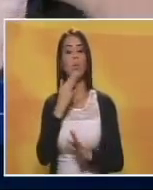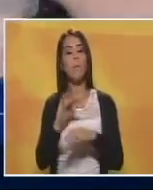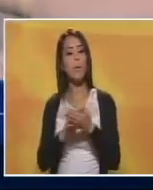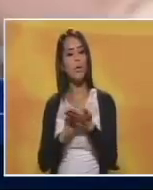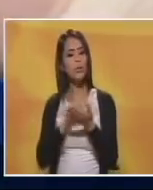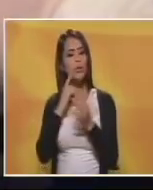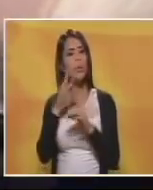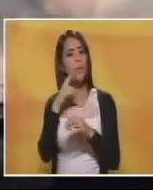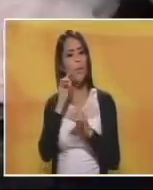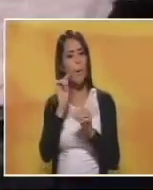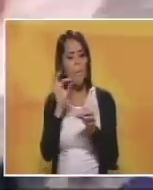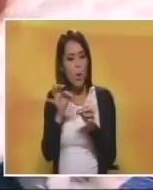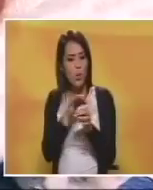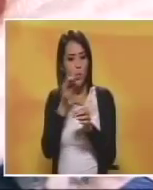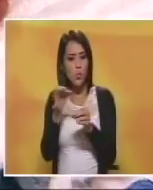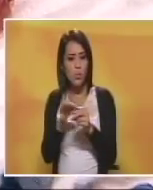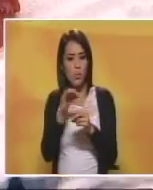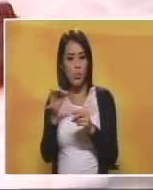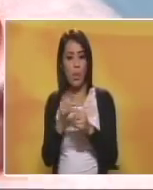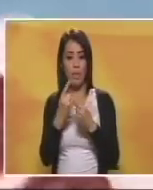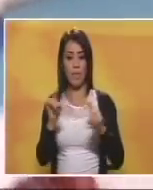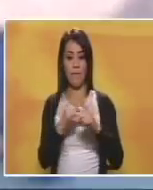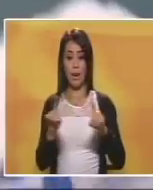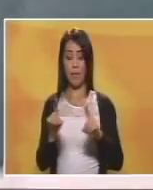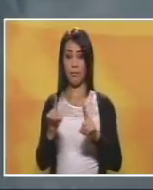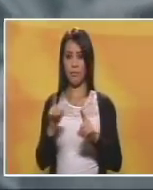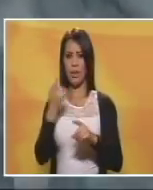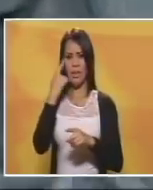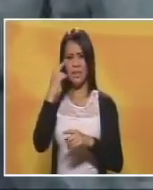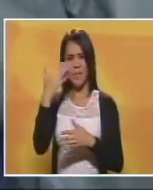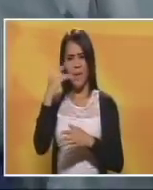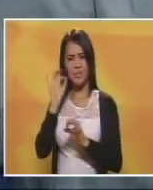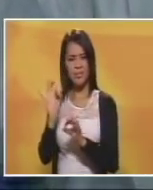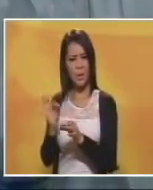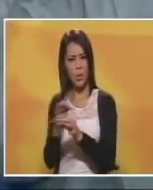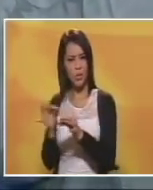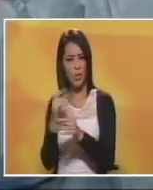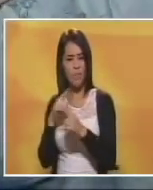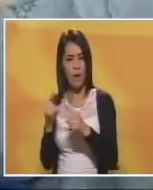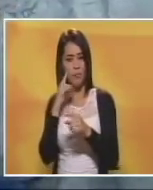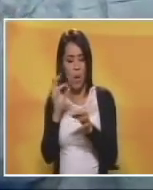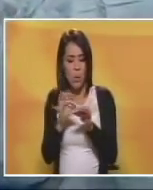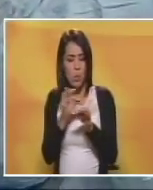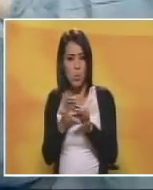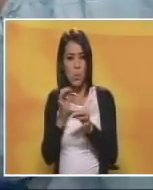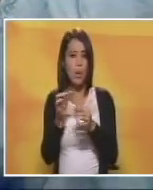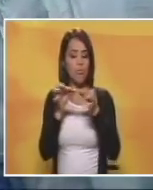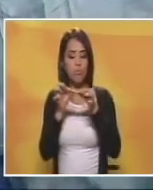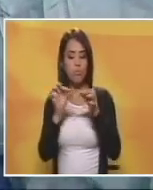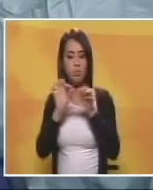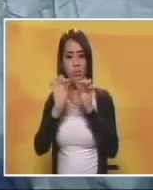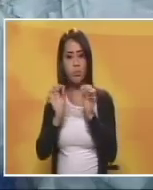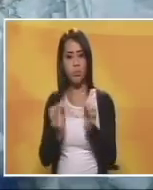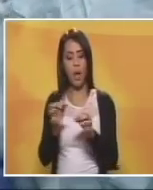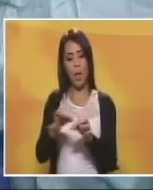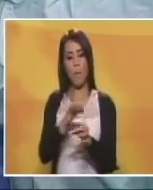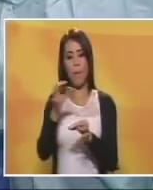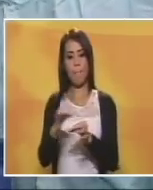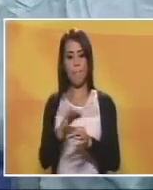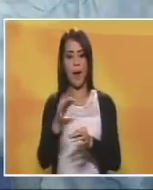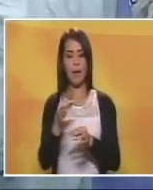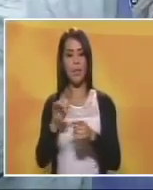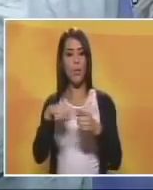sí podemos colocar un punto, que son puntos distintos a los puntos que nosotros utilizamos en otros tejidos. Son puntos con agujas curvas y esto es un punto en tipo de